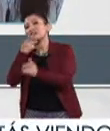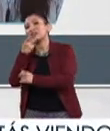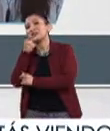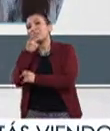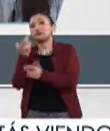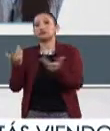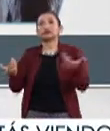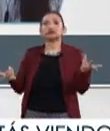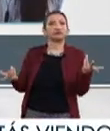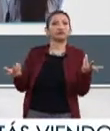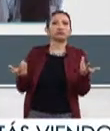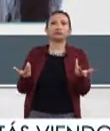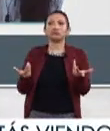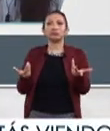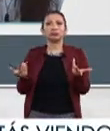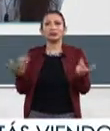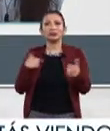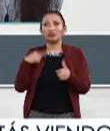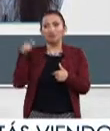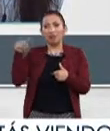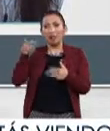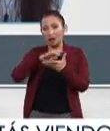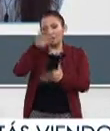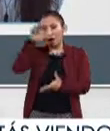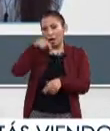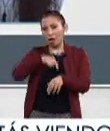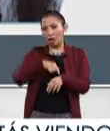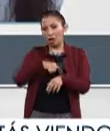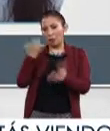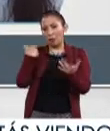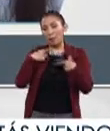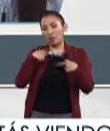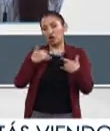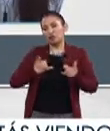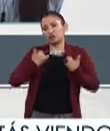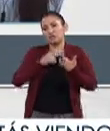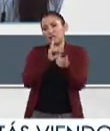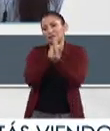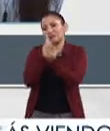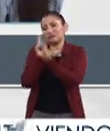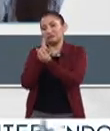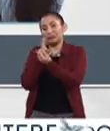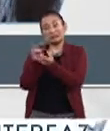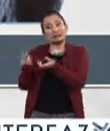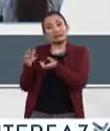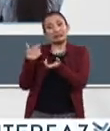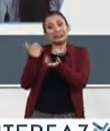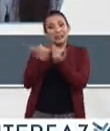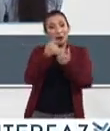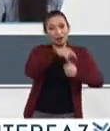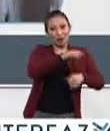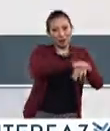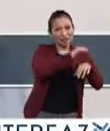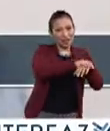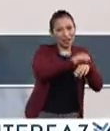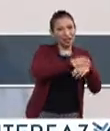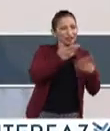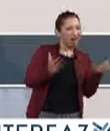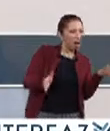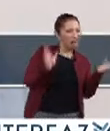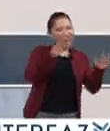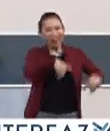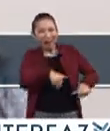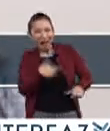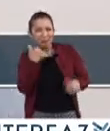y pues yo estuve la mayoría del tiempo con personas jóvenes, Y pues así como hablo con mis amigos de que